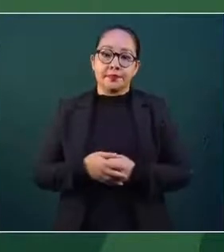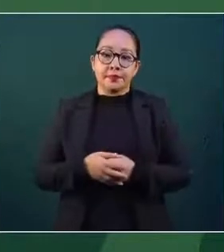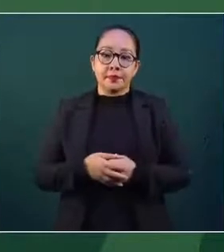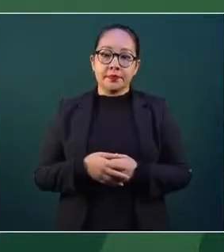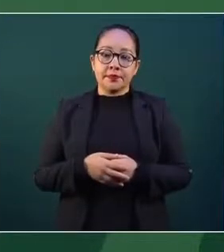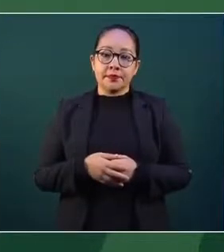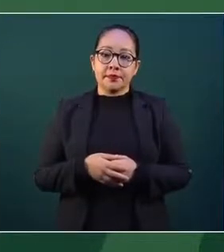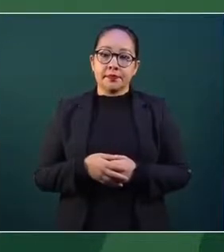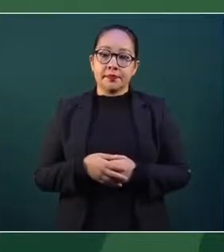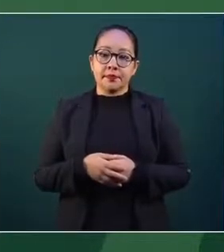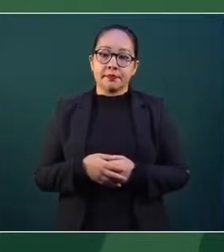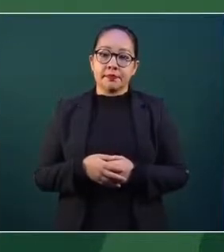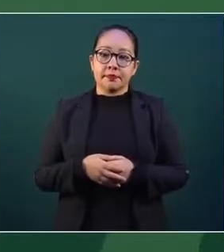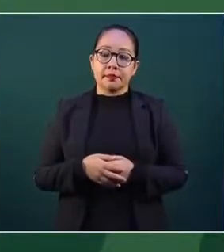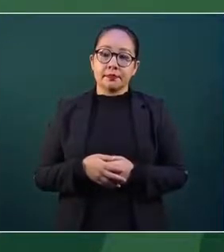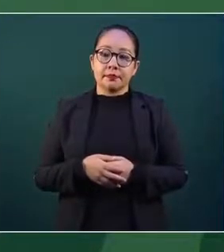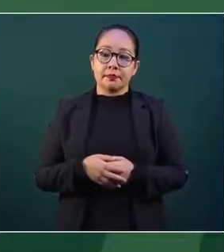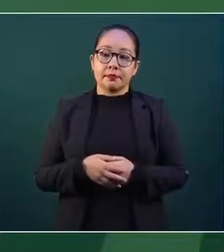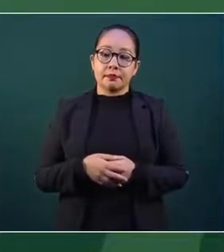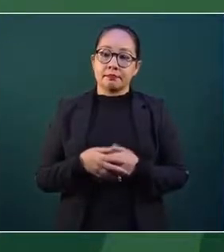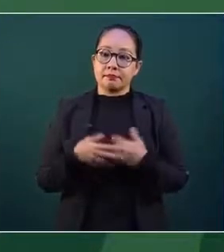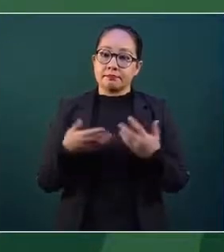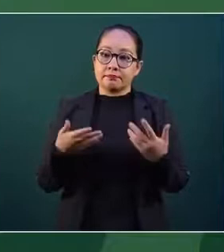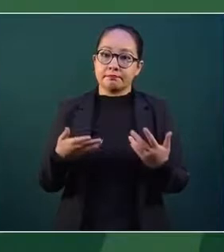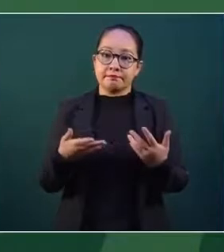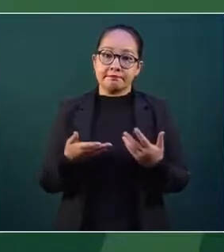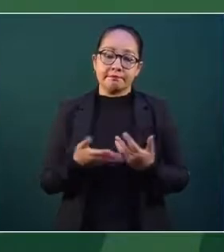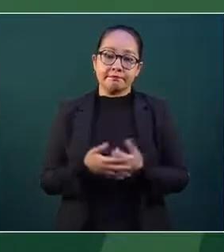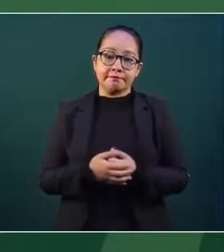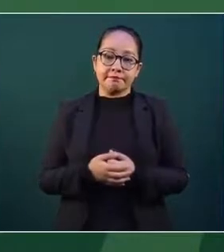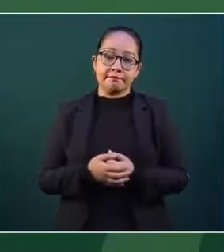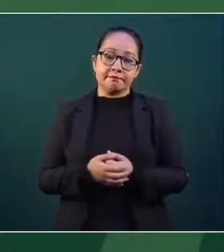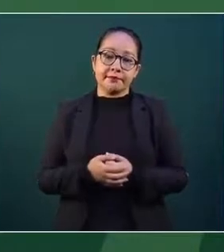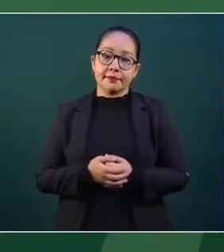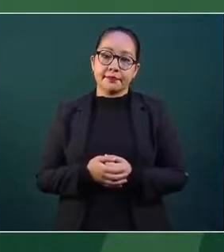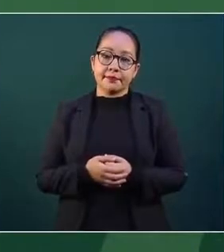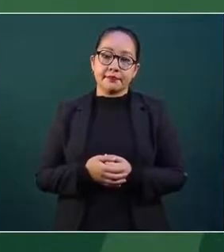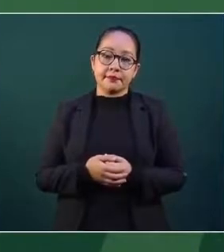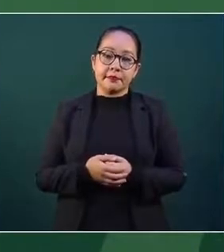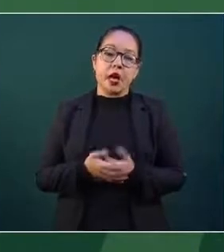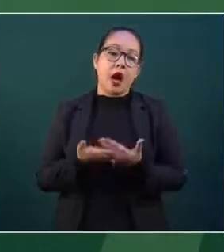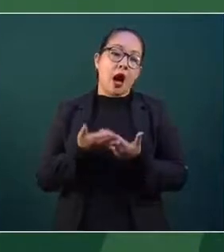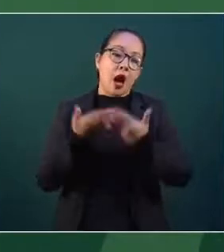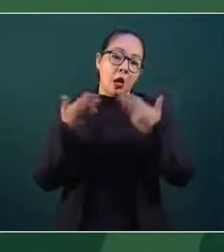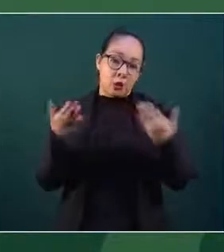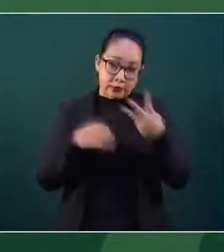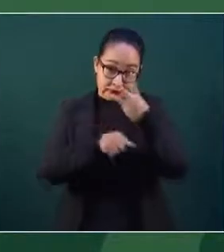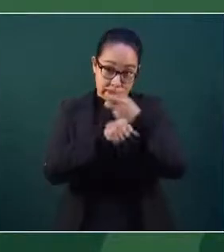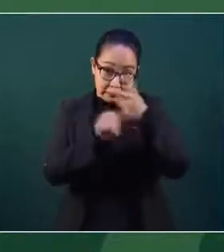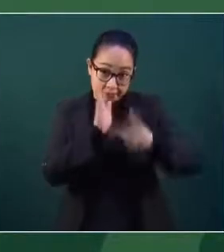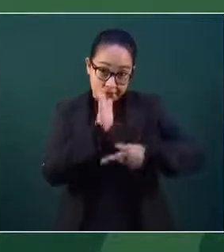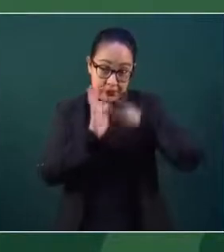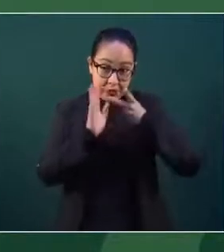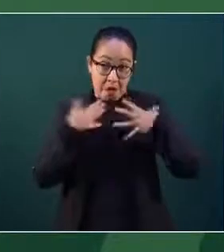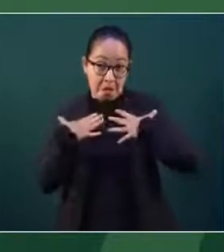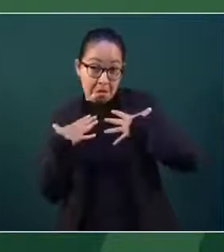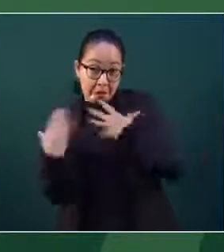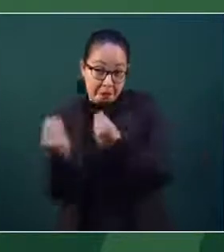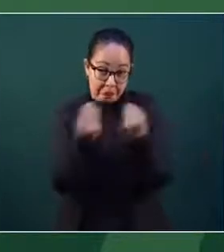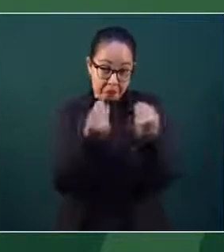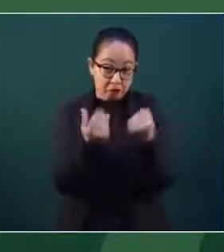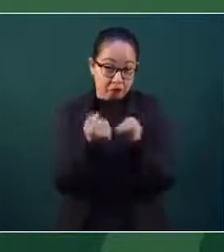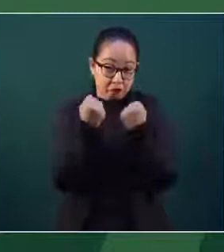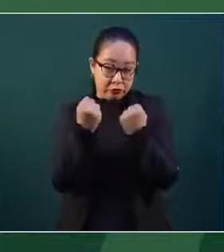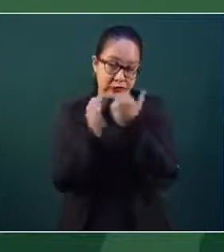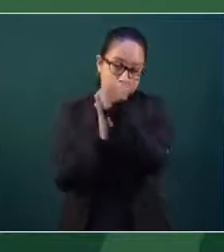Es de menor intensidad,